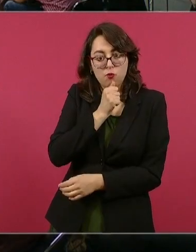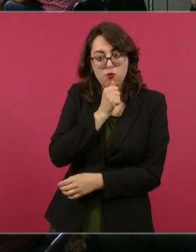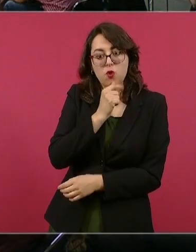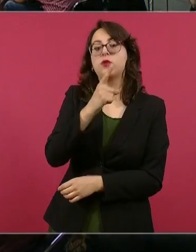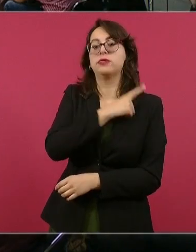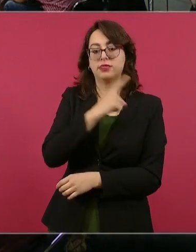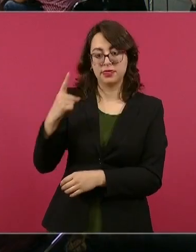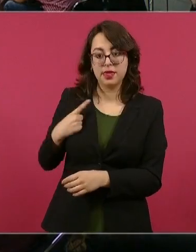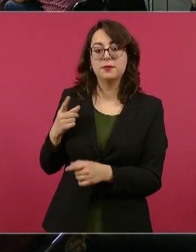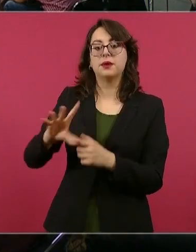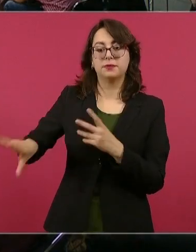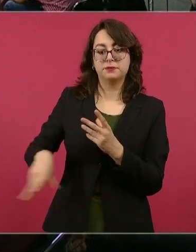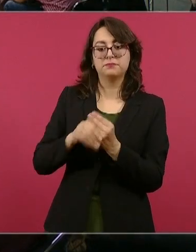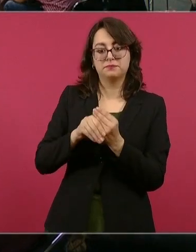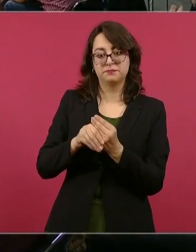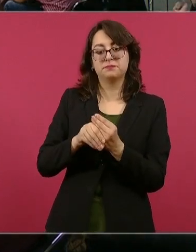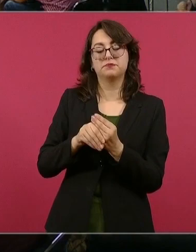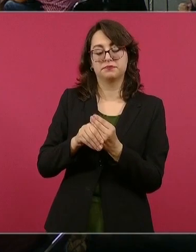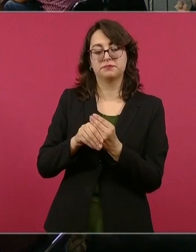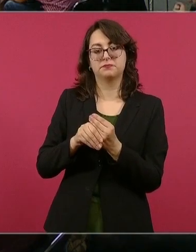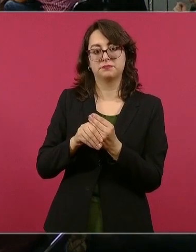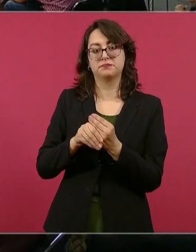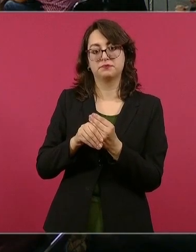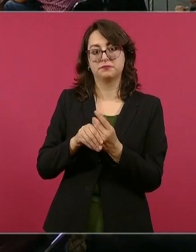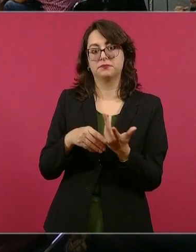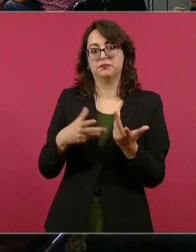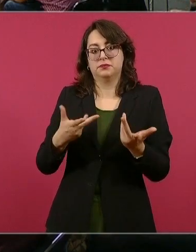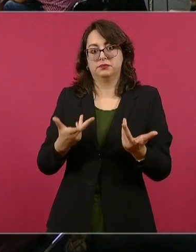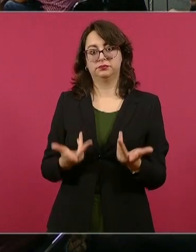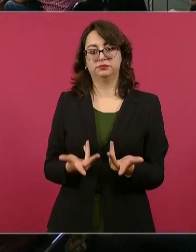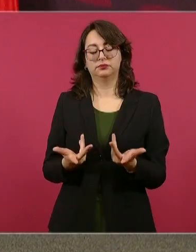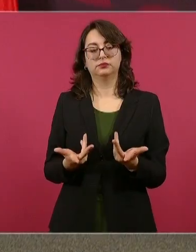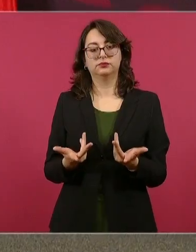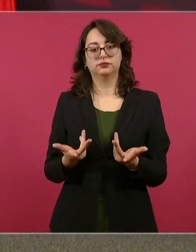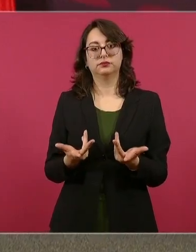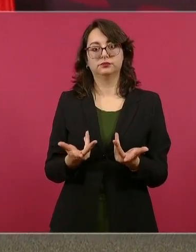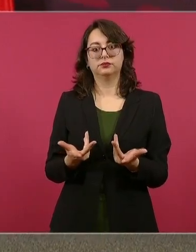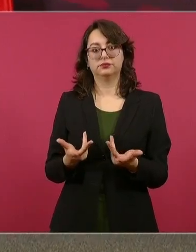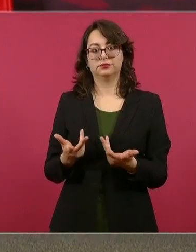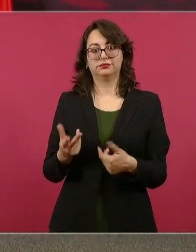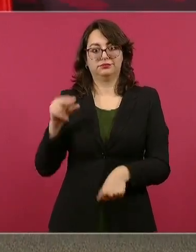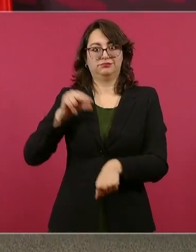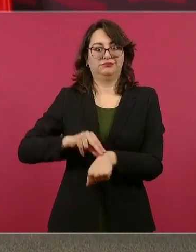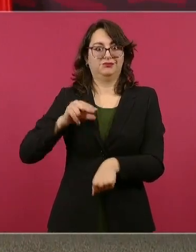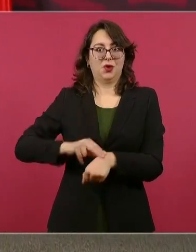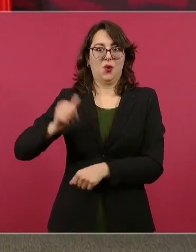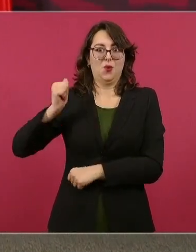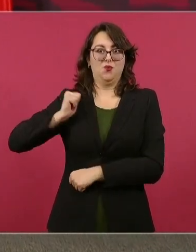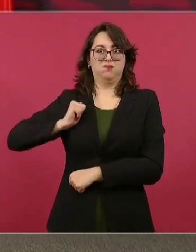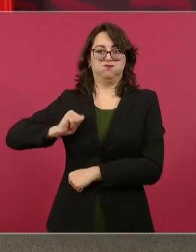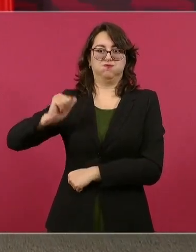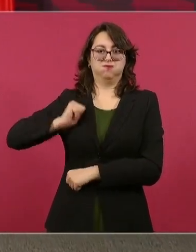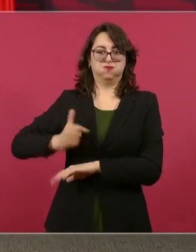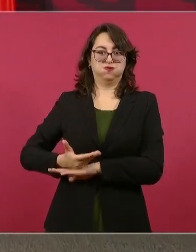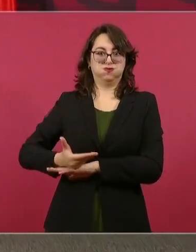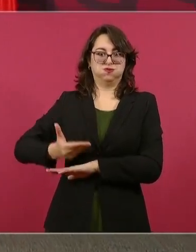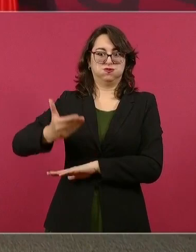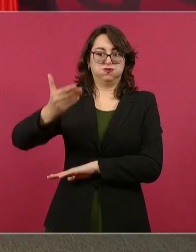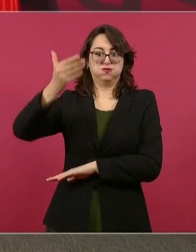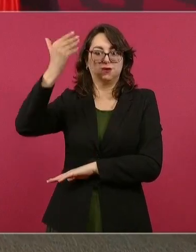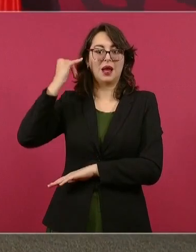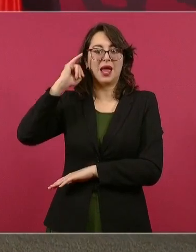cuenta. Es la medicina originaria de nuestro país, o